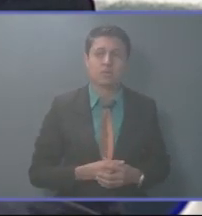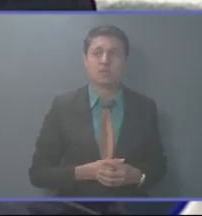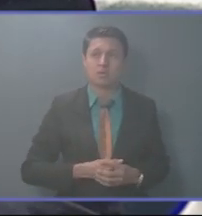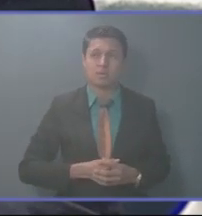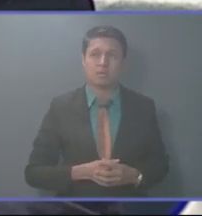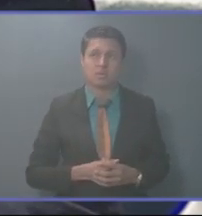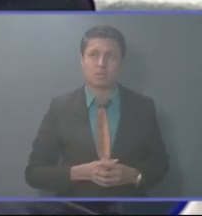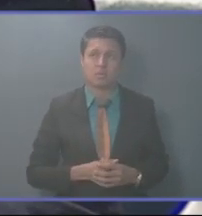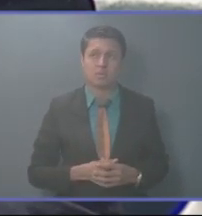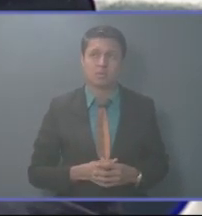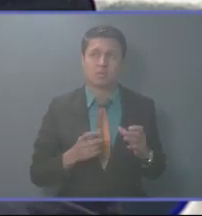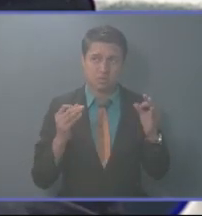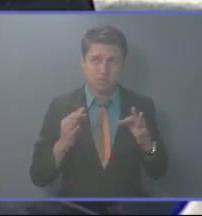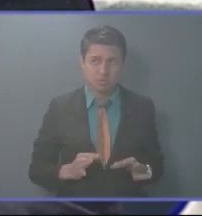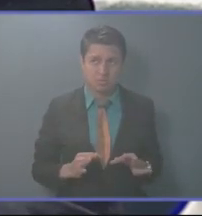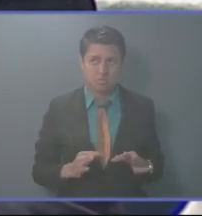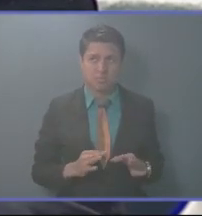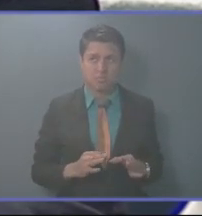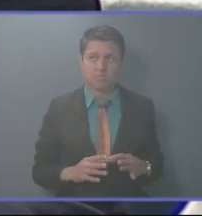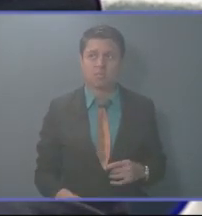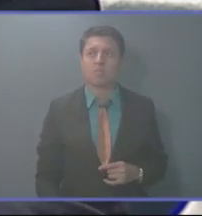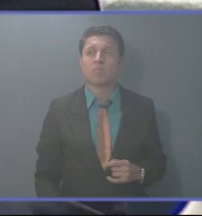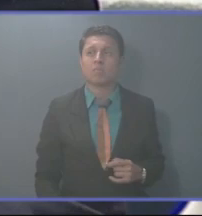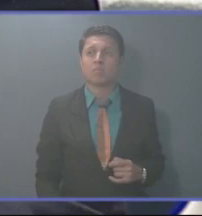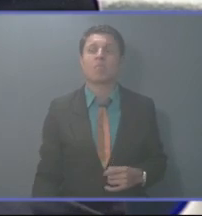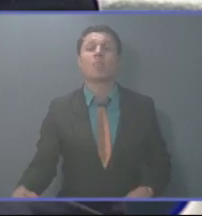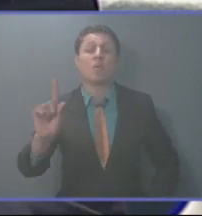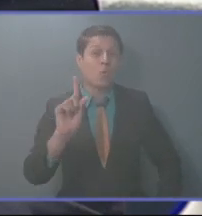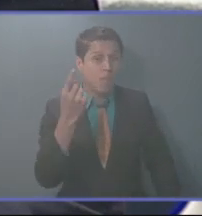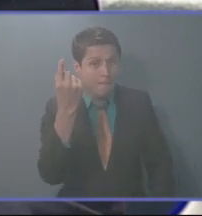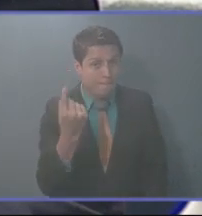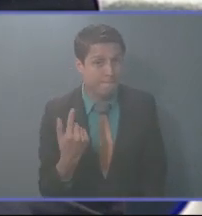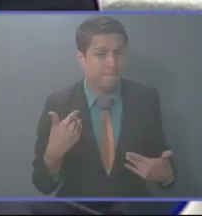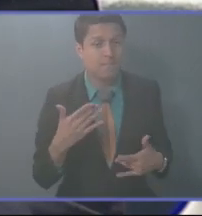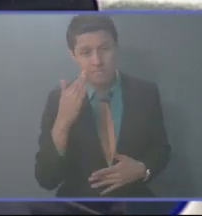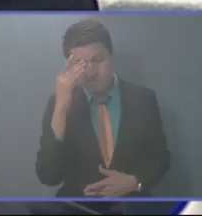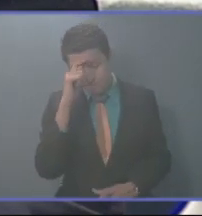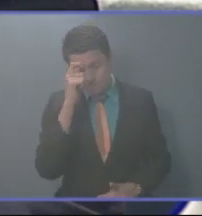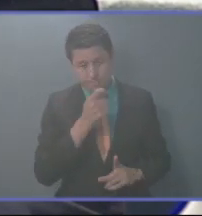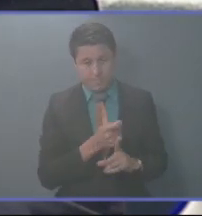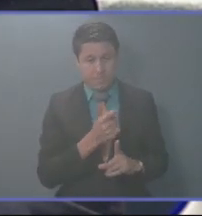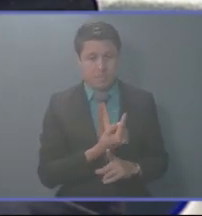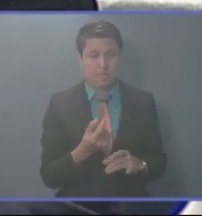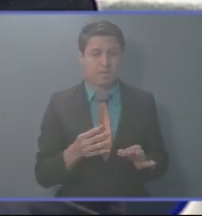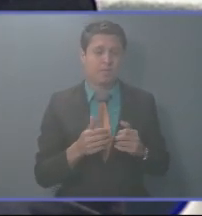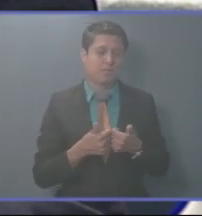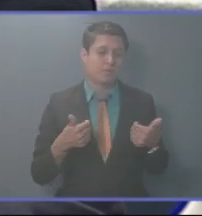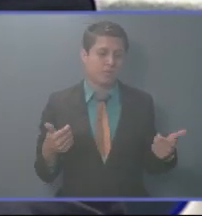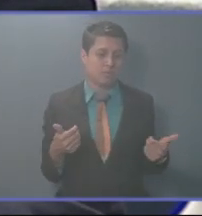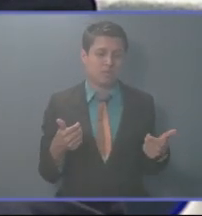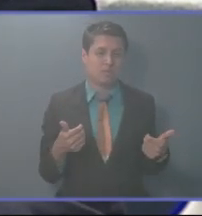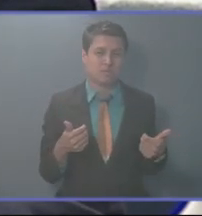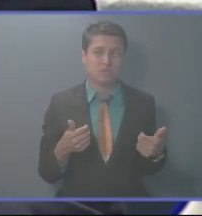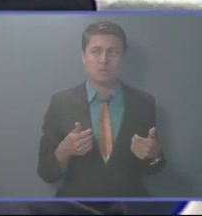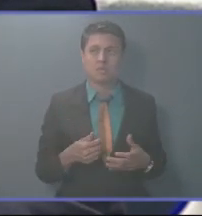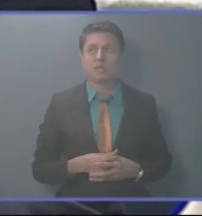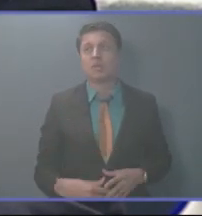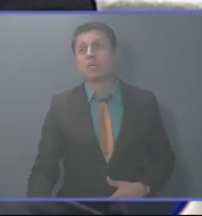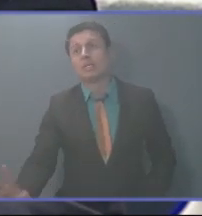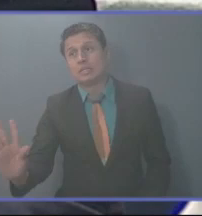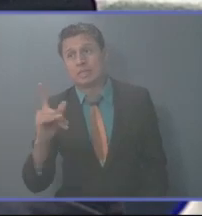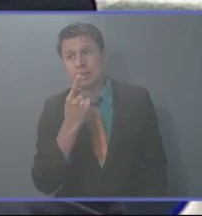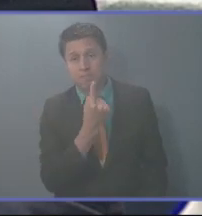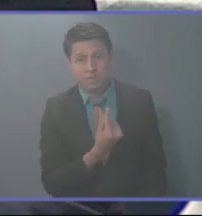o para impedir la victimización. Una persona será considerada víctima con independencia de si el autor de